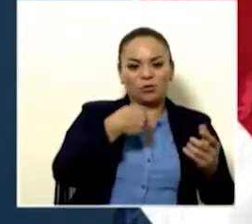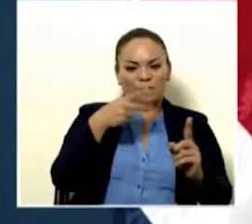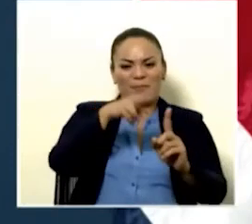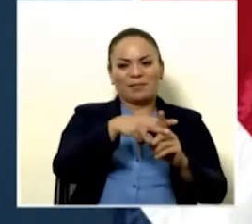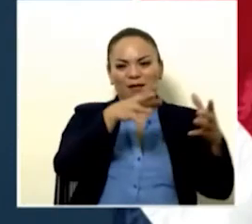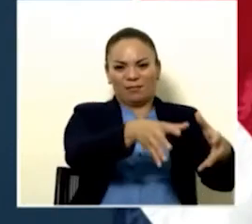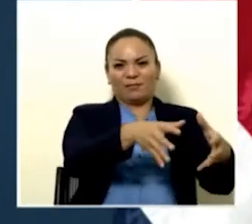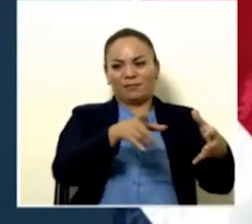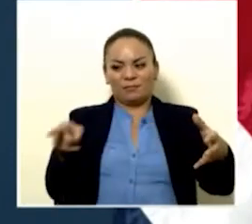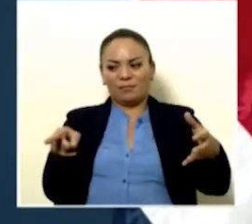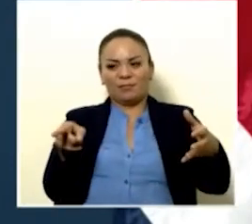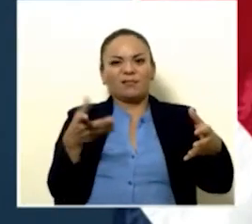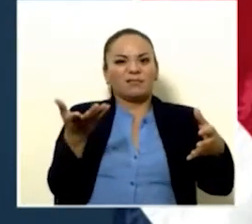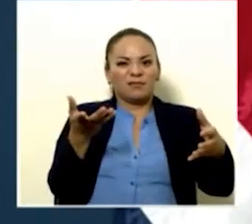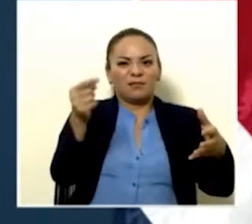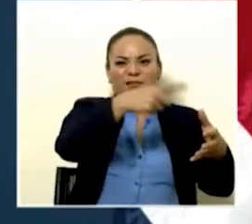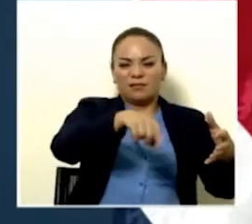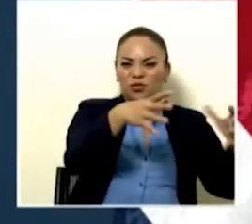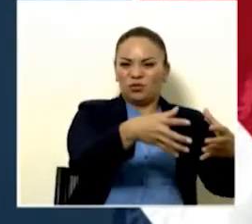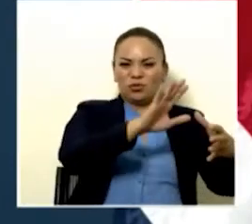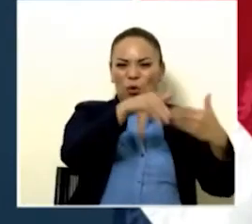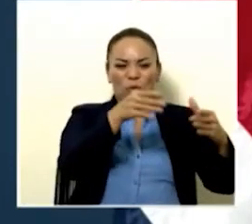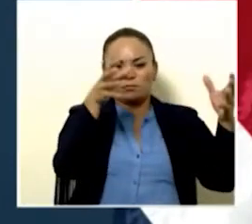implementarla. ¿De dónde usted ve eso?